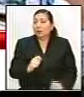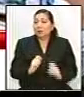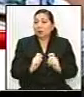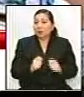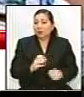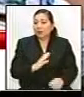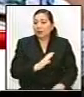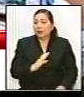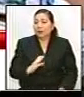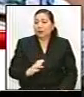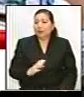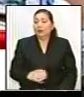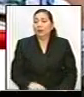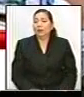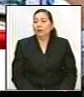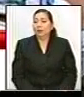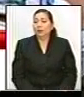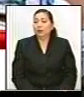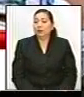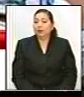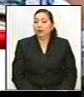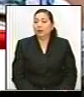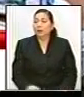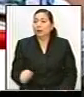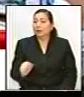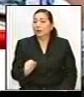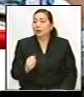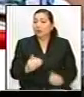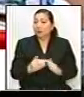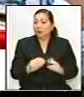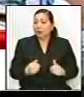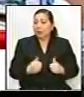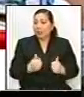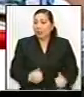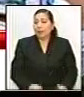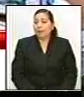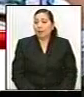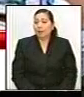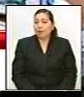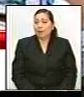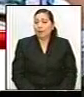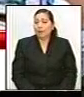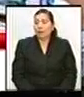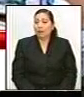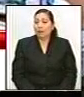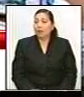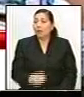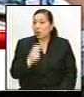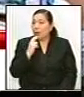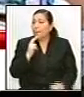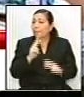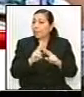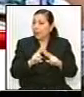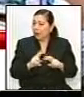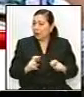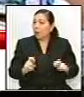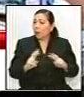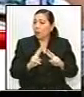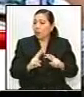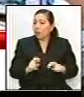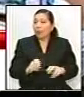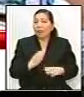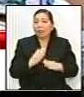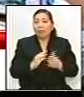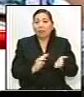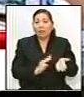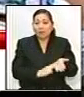al Estado, a bienes nacionales, o sea, la superintendencia de vivienda. Yo hice las averiguaciones por intermedio de la